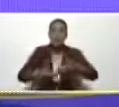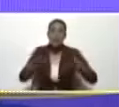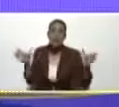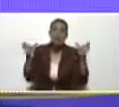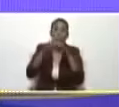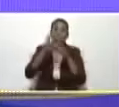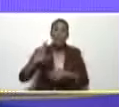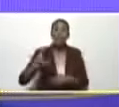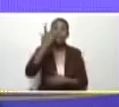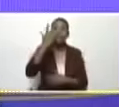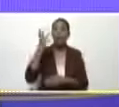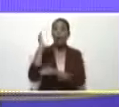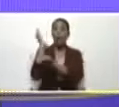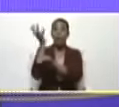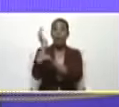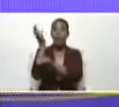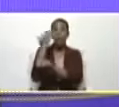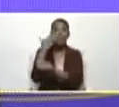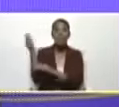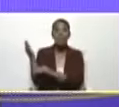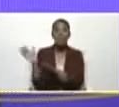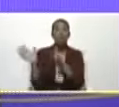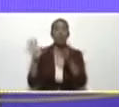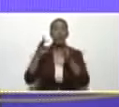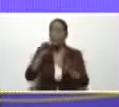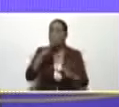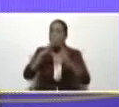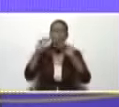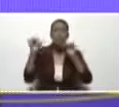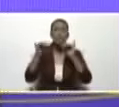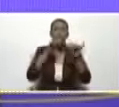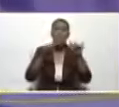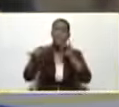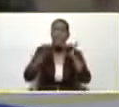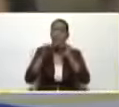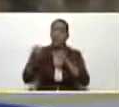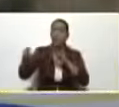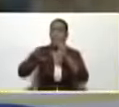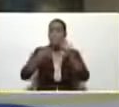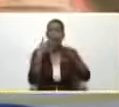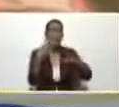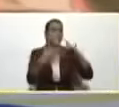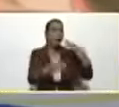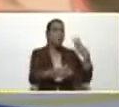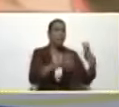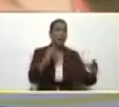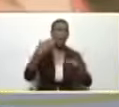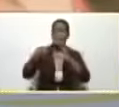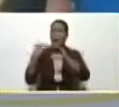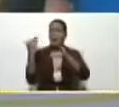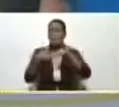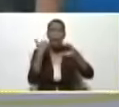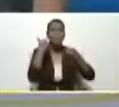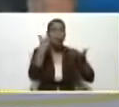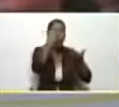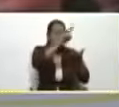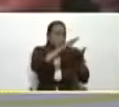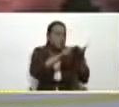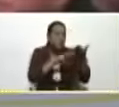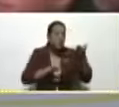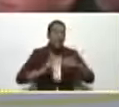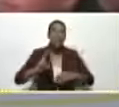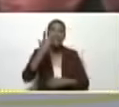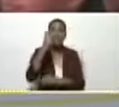el Tercer congreso y toda la información que ustedes me han mandado me ha llegado y sé que este